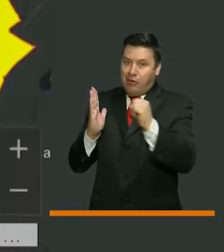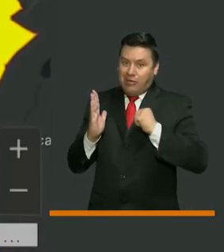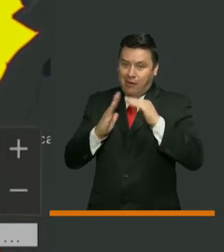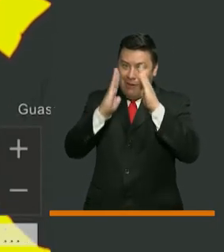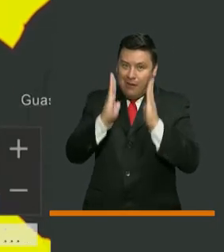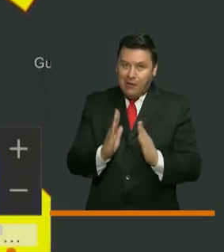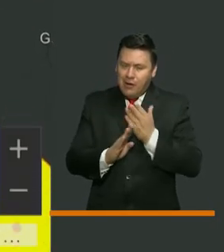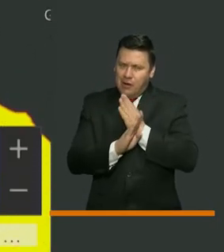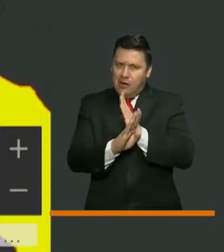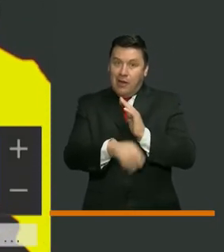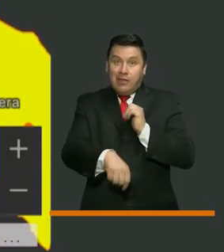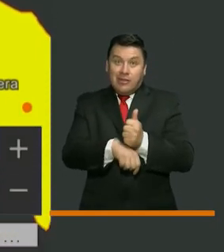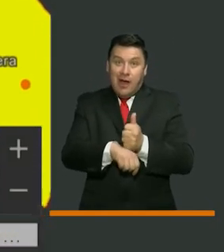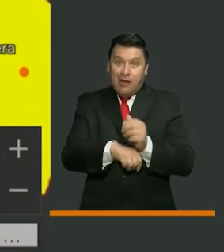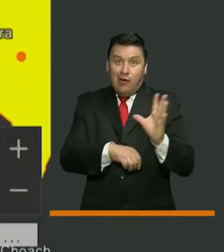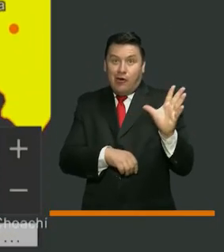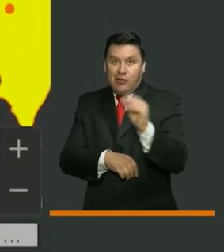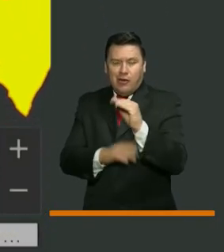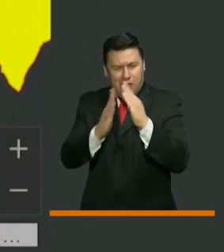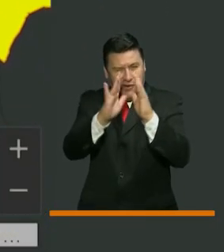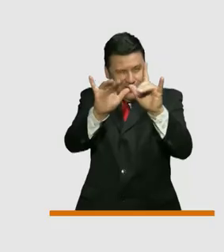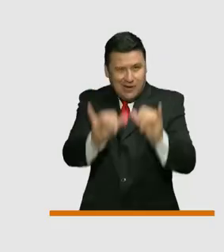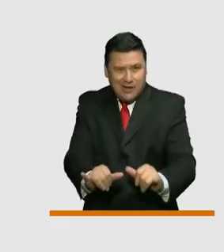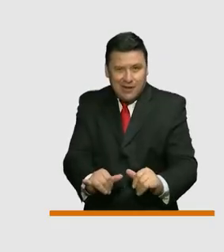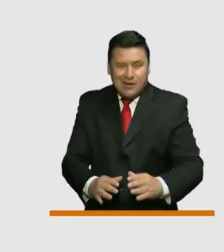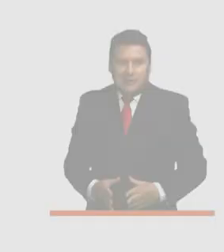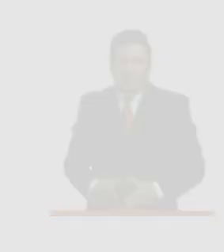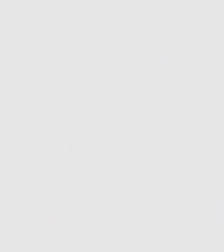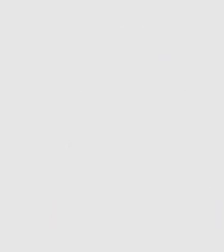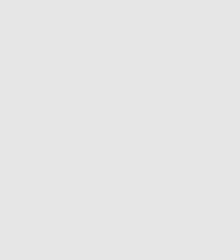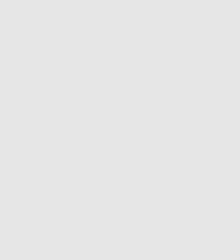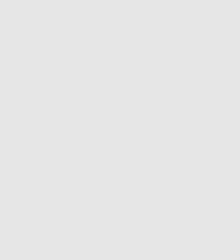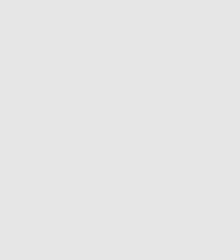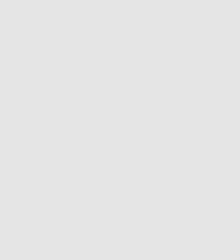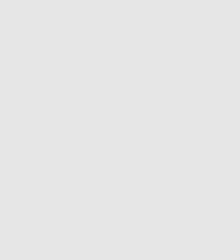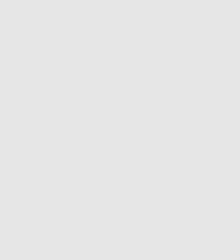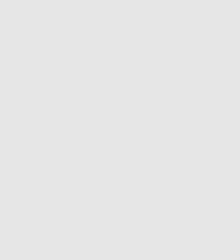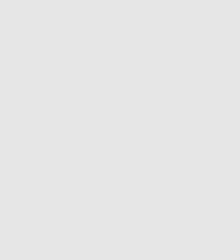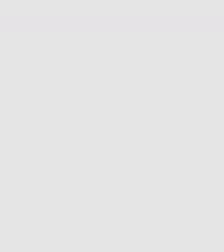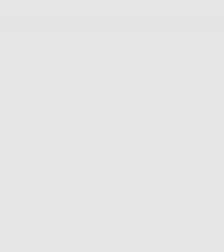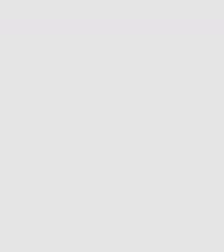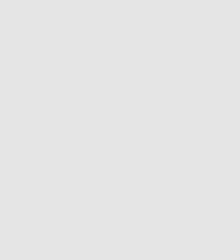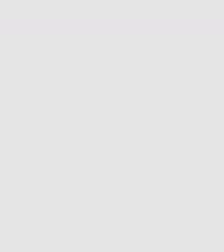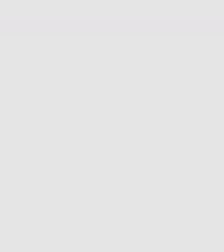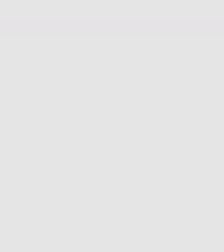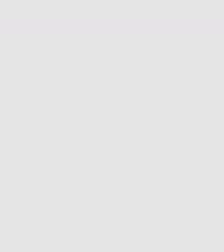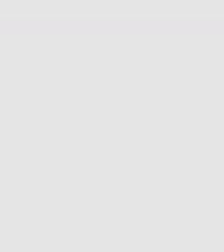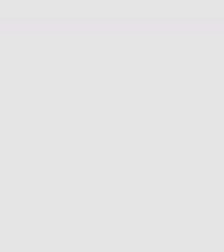porque prevenir es tarea de todos. Quédate en casa. Gobierno de Colombia.